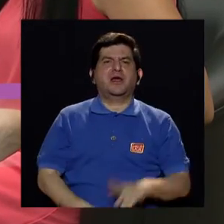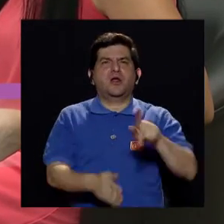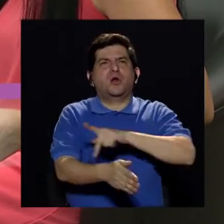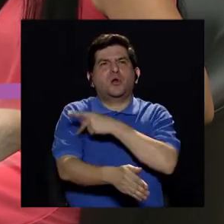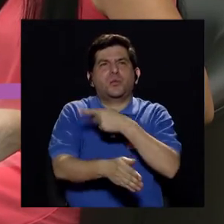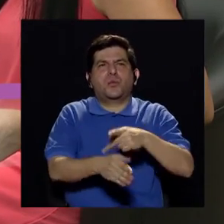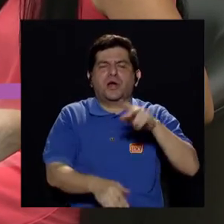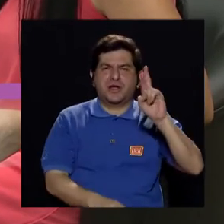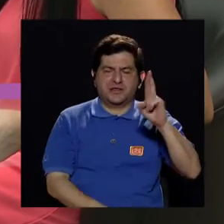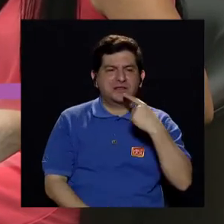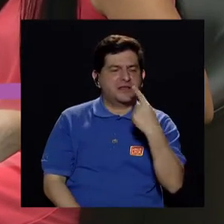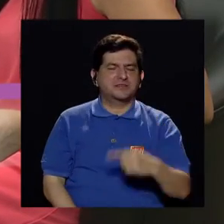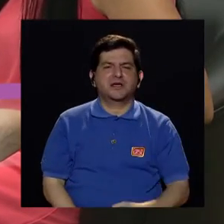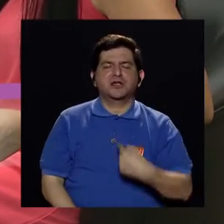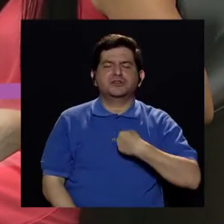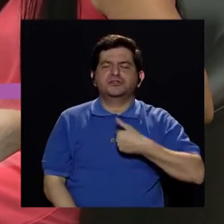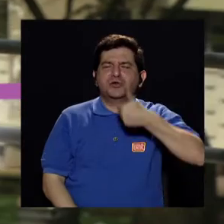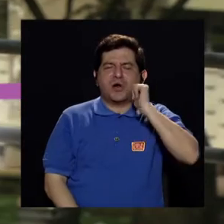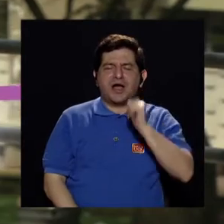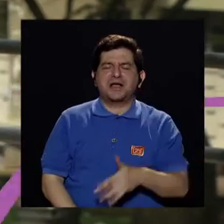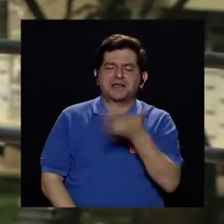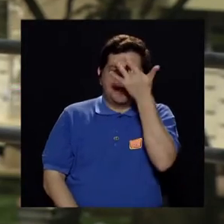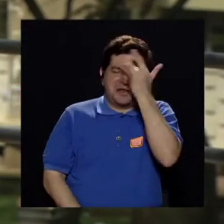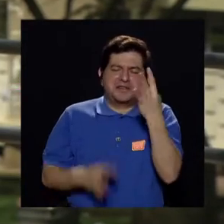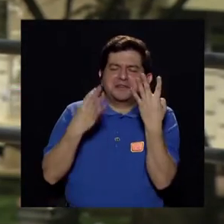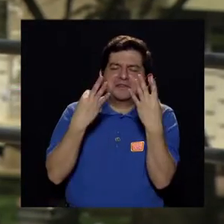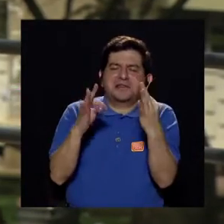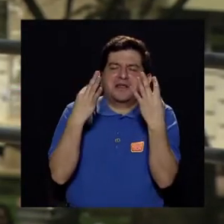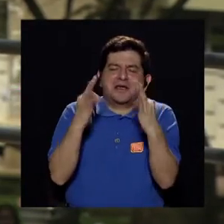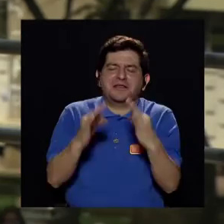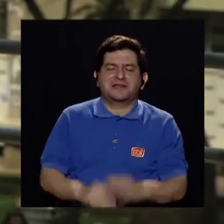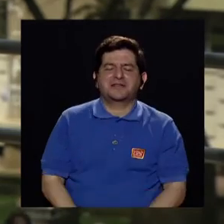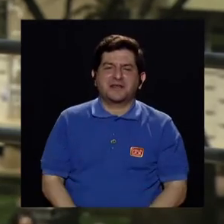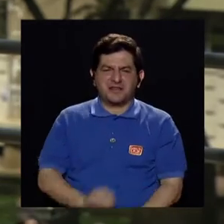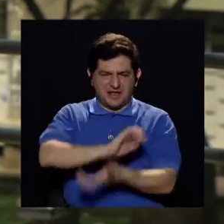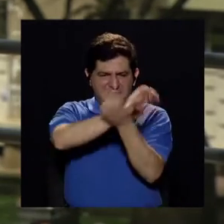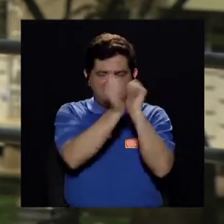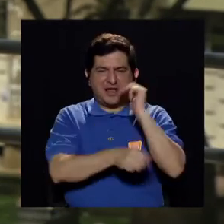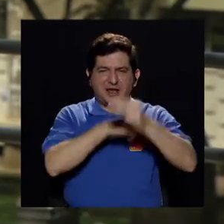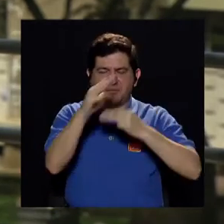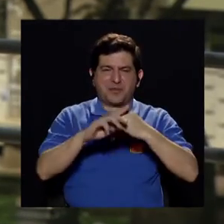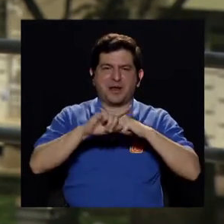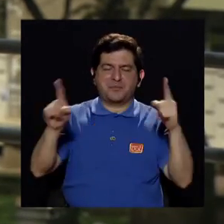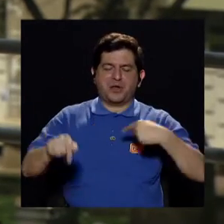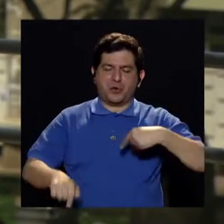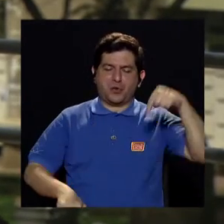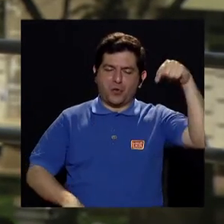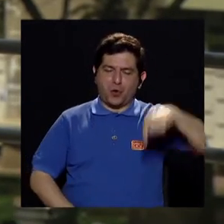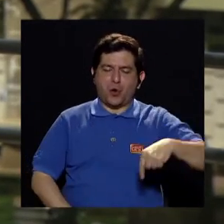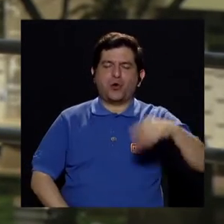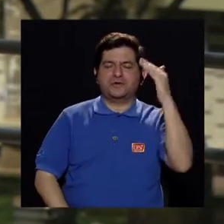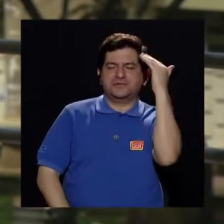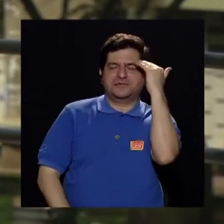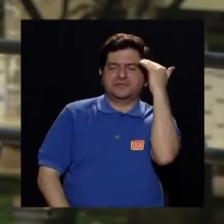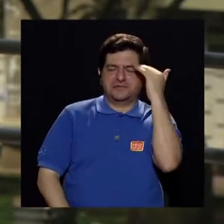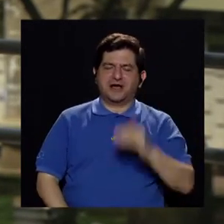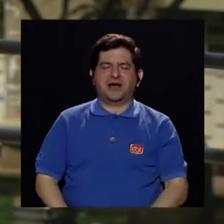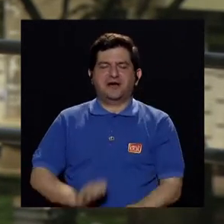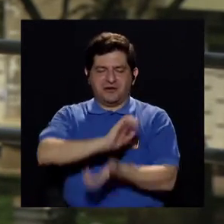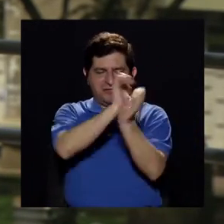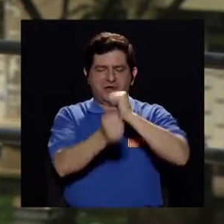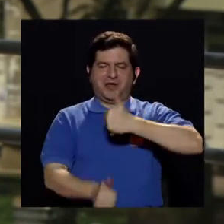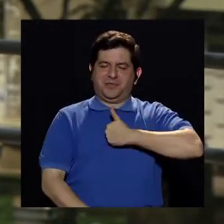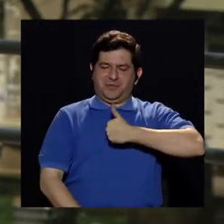llama Rumi, él decía, ayer fui astuto y quise cambiar el mundo, hoy soy sabio y me cambio a mí mismo. Empezar a practicar